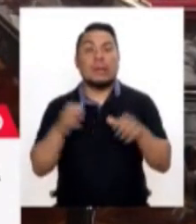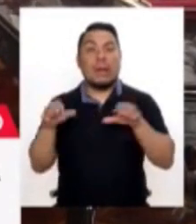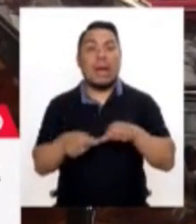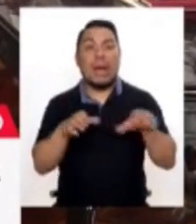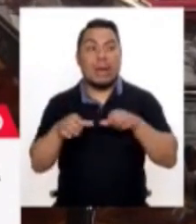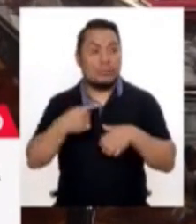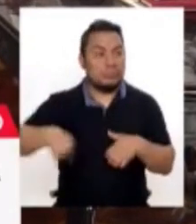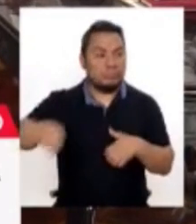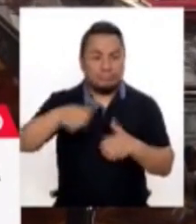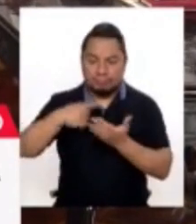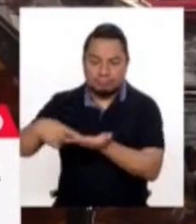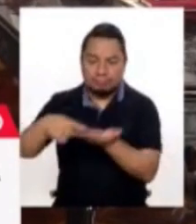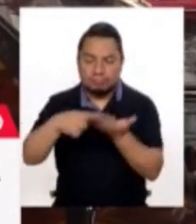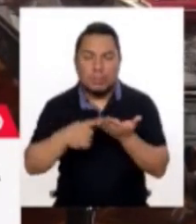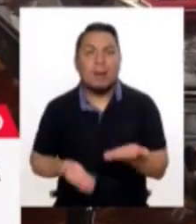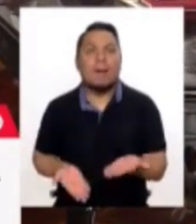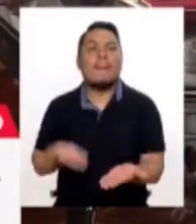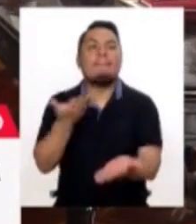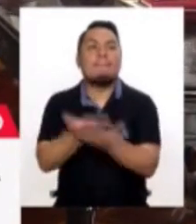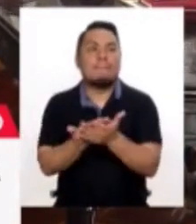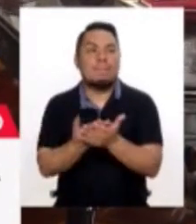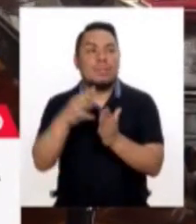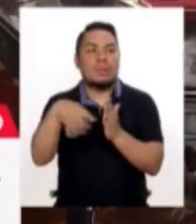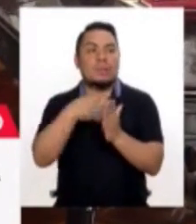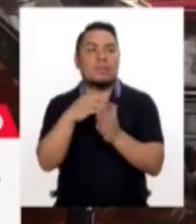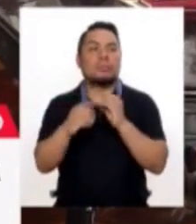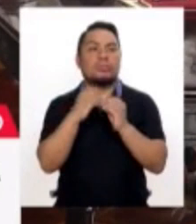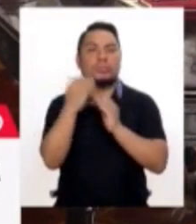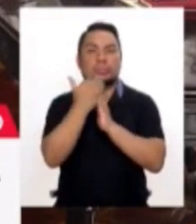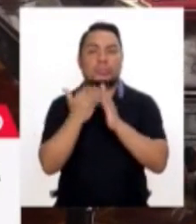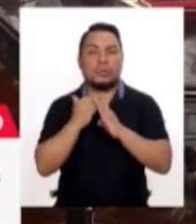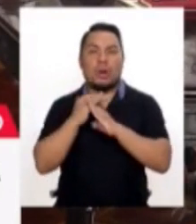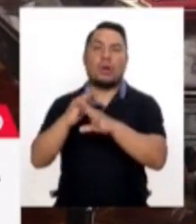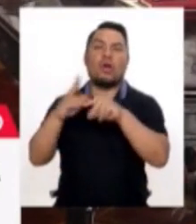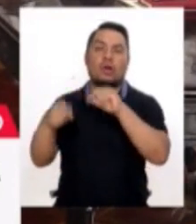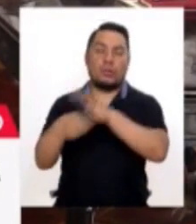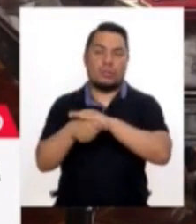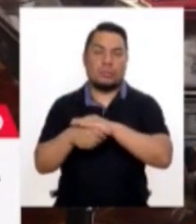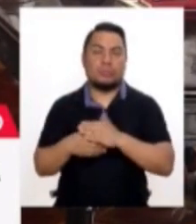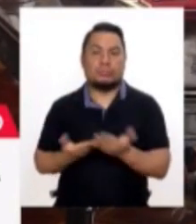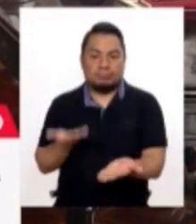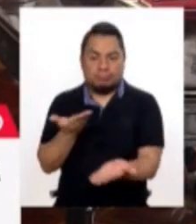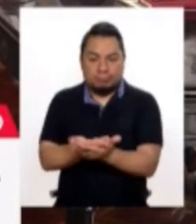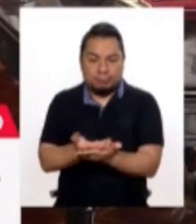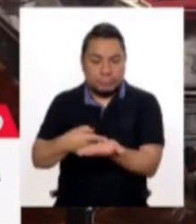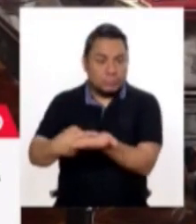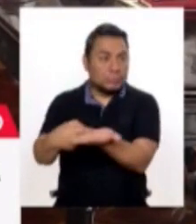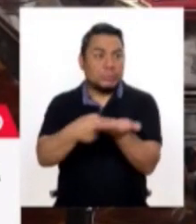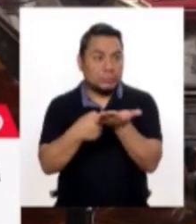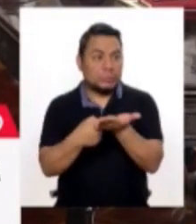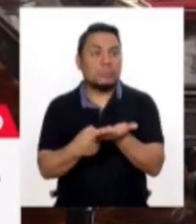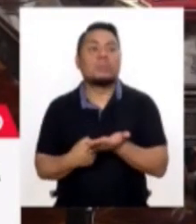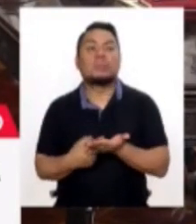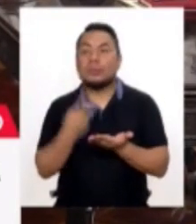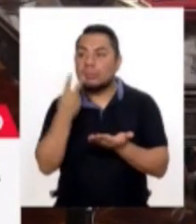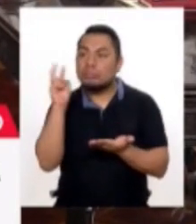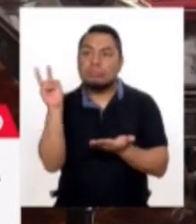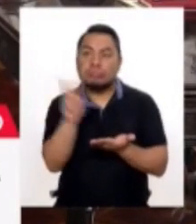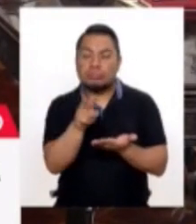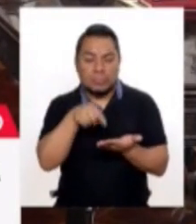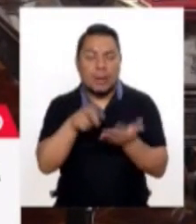hecho una propuesta de una agenda mínima anticorrupción. La hemos sometido a la